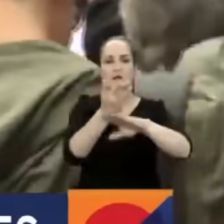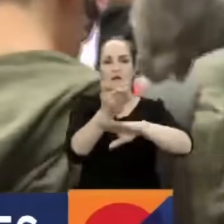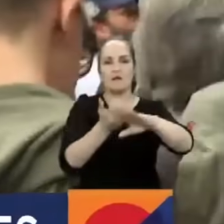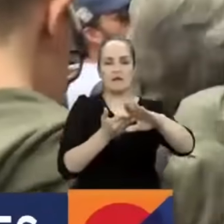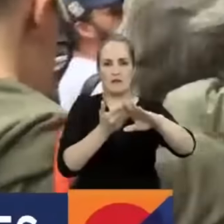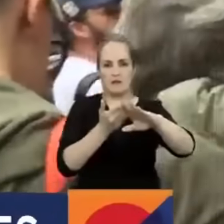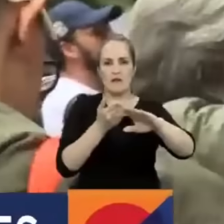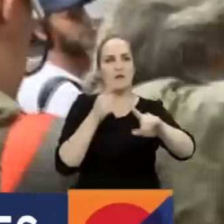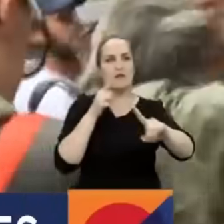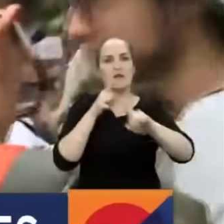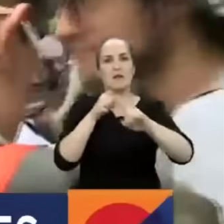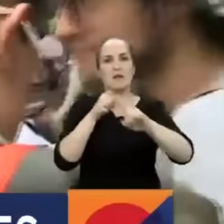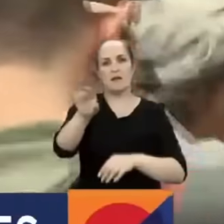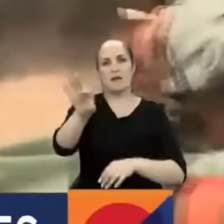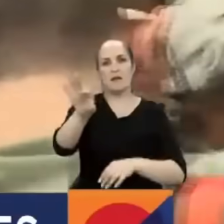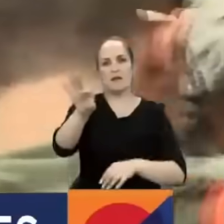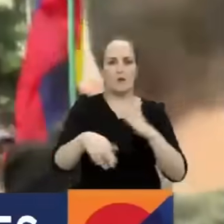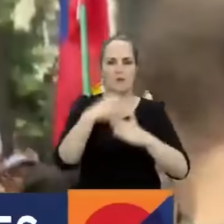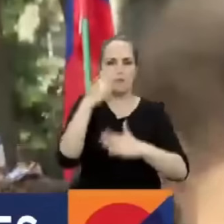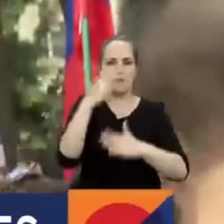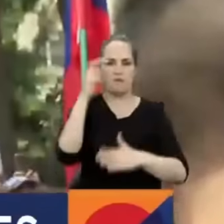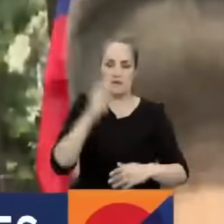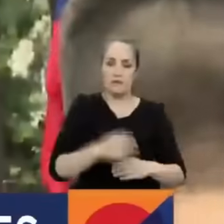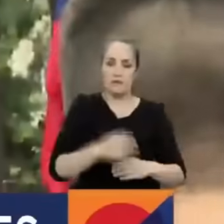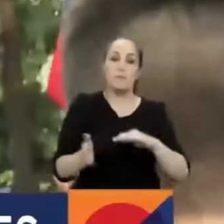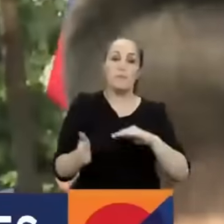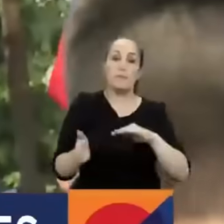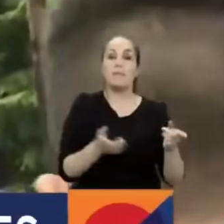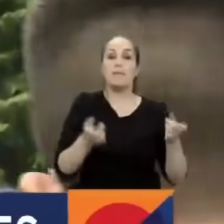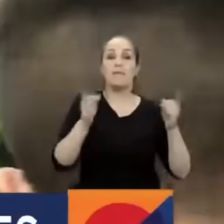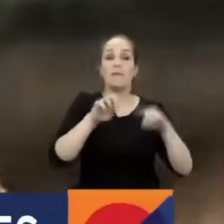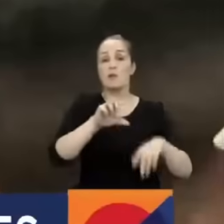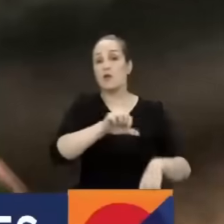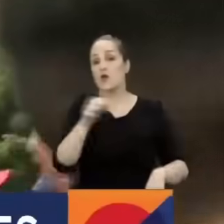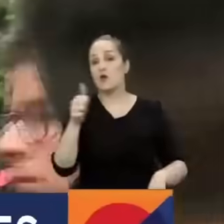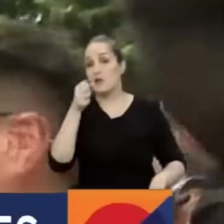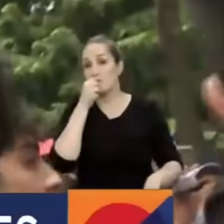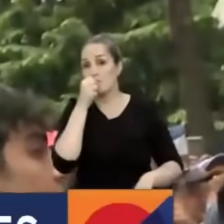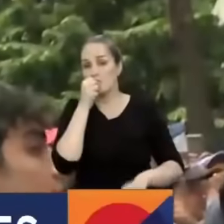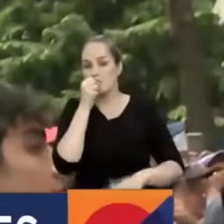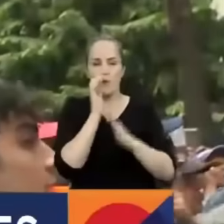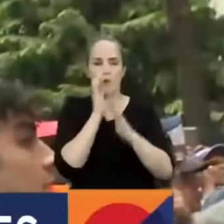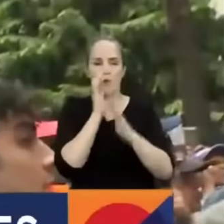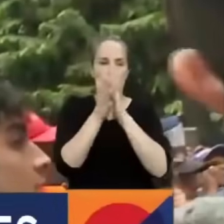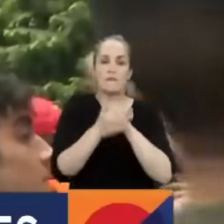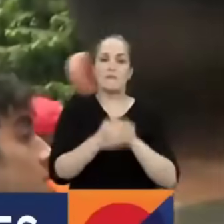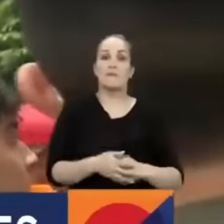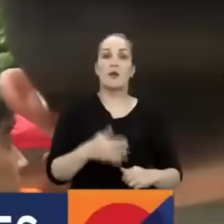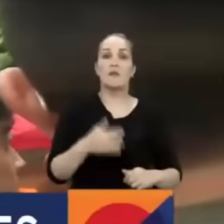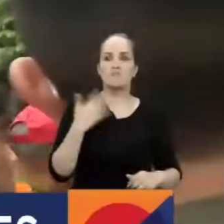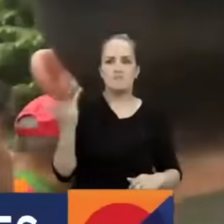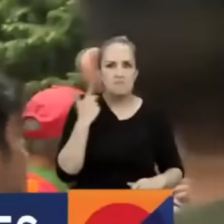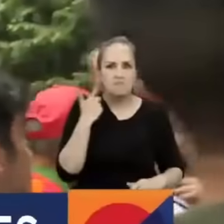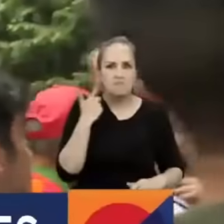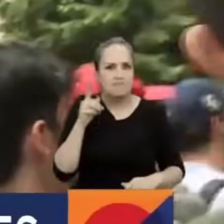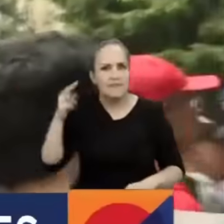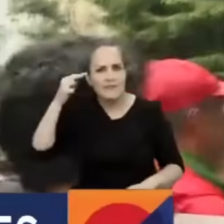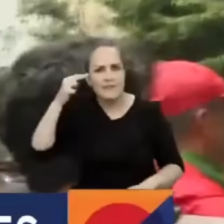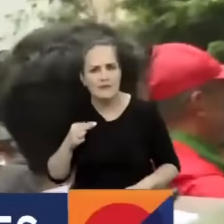la elección de la nueva fiscal. También en otras noticias nosotros les contamos que conocimos la historia